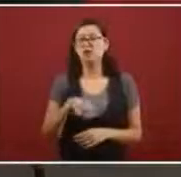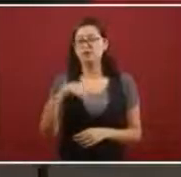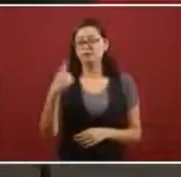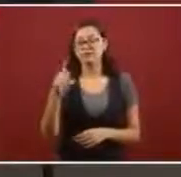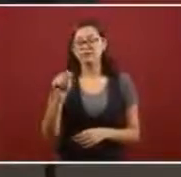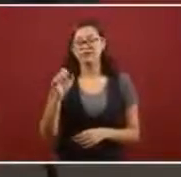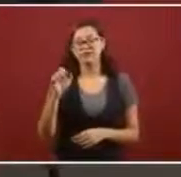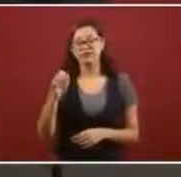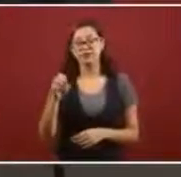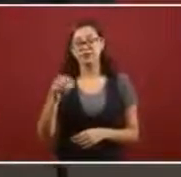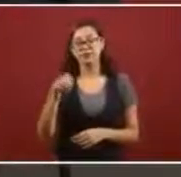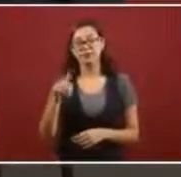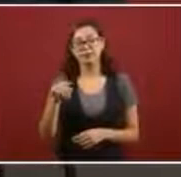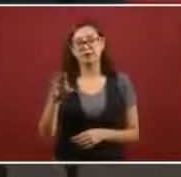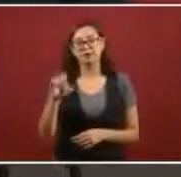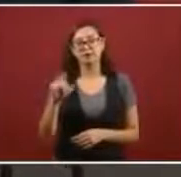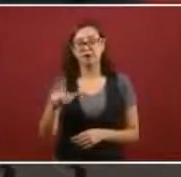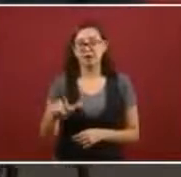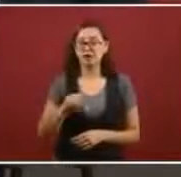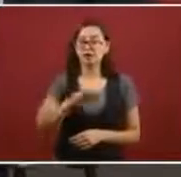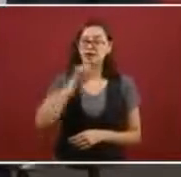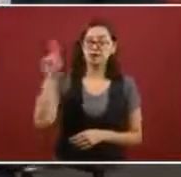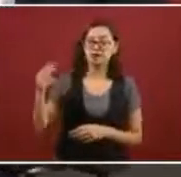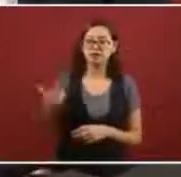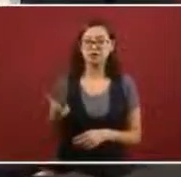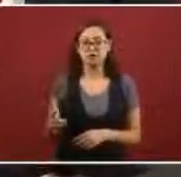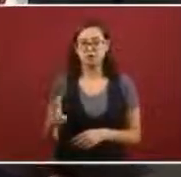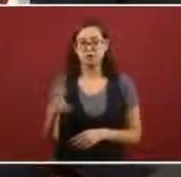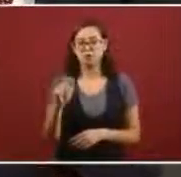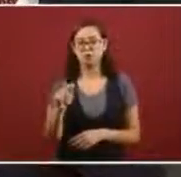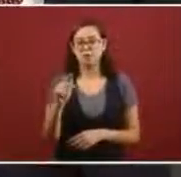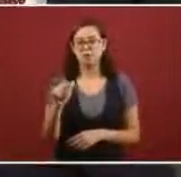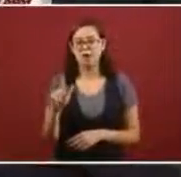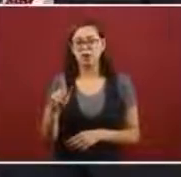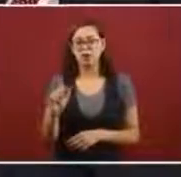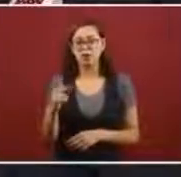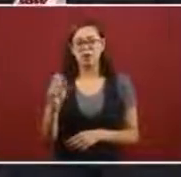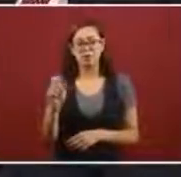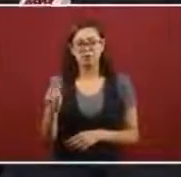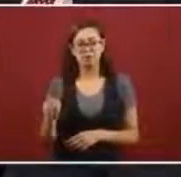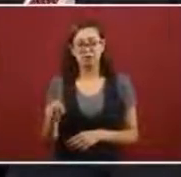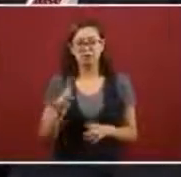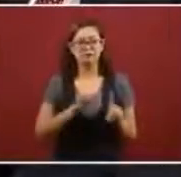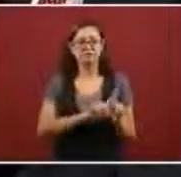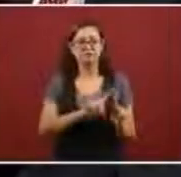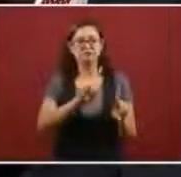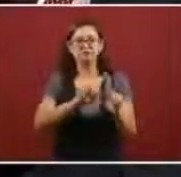Temazcal, en el Papaloapan y otras